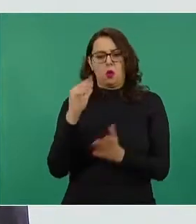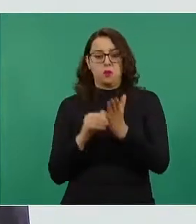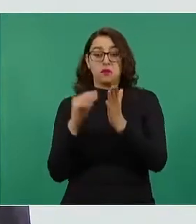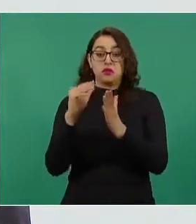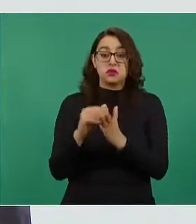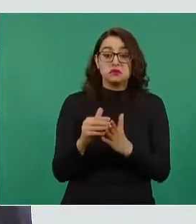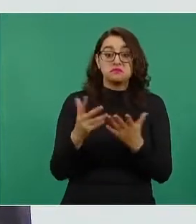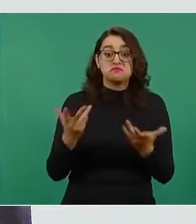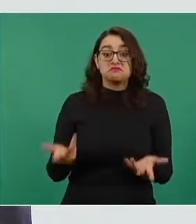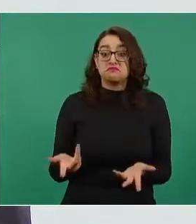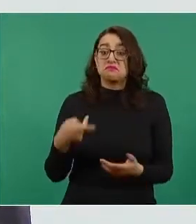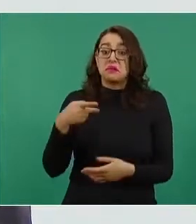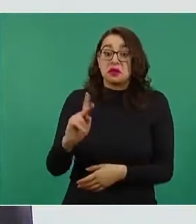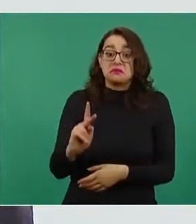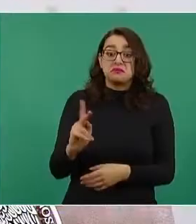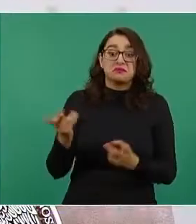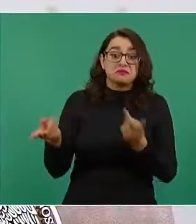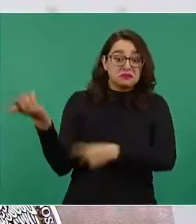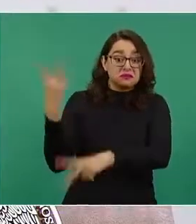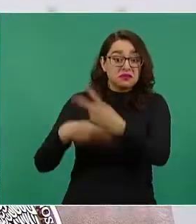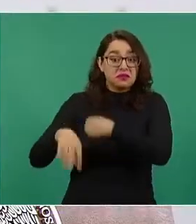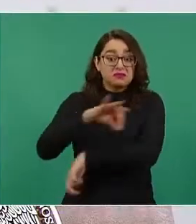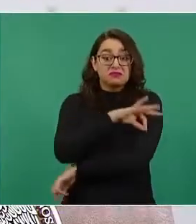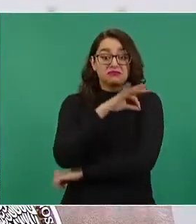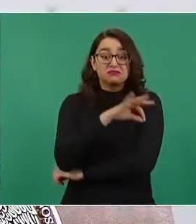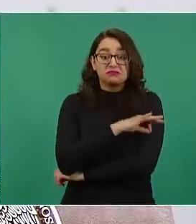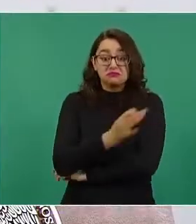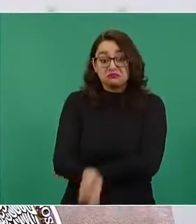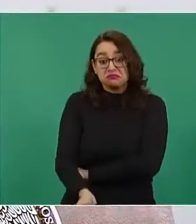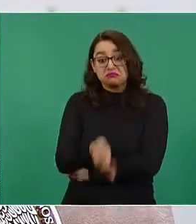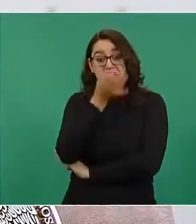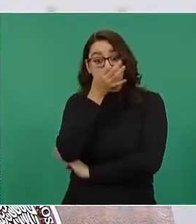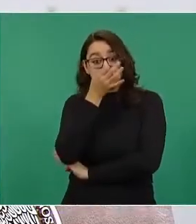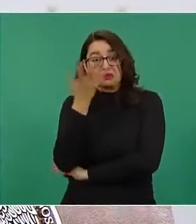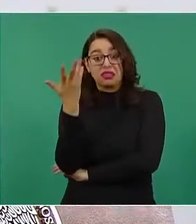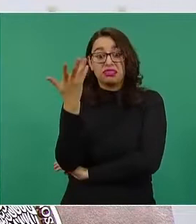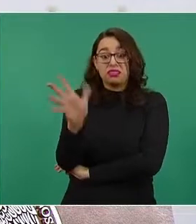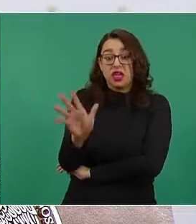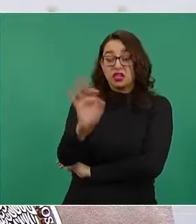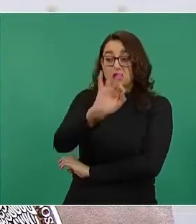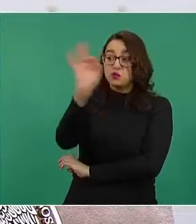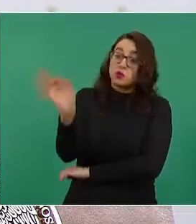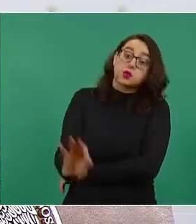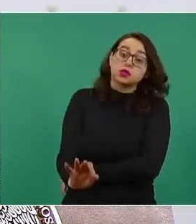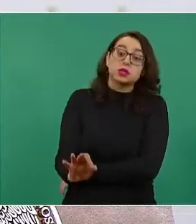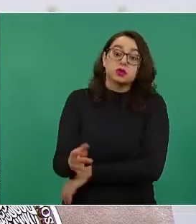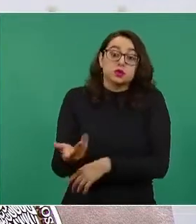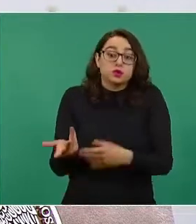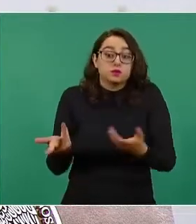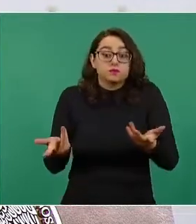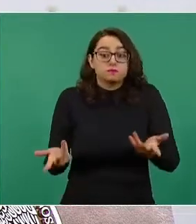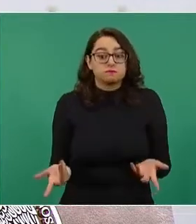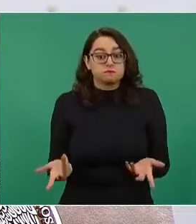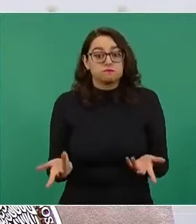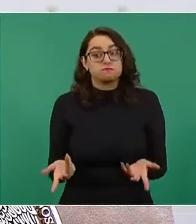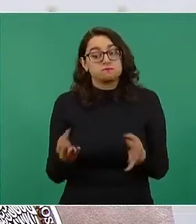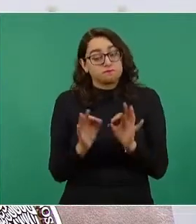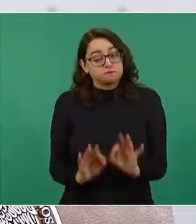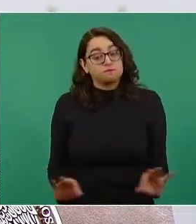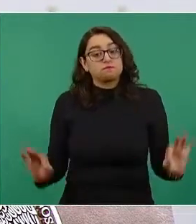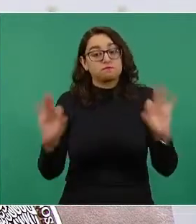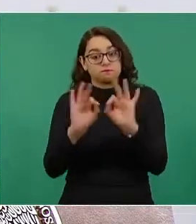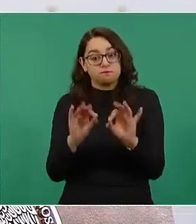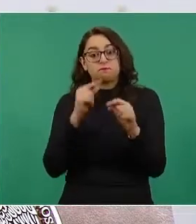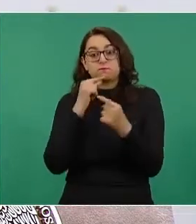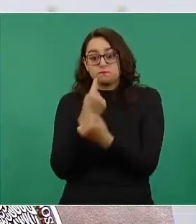menos del 10% se han acercado a los puestos de vacunación. Insistimos, es muy importante, la comorbilidad